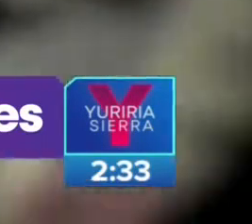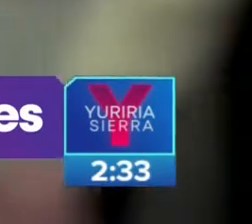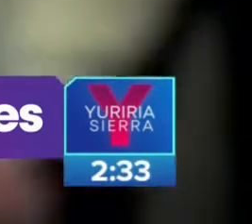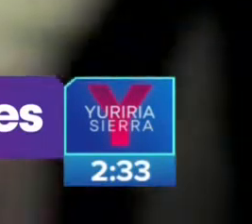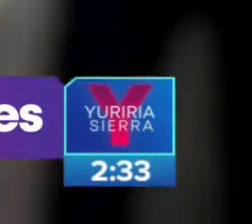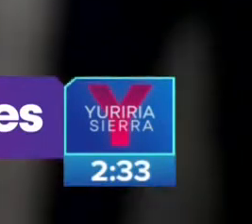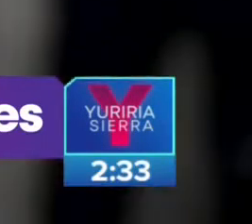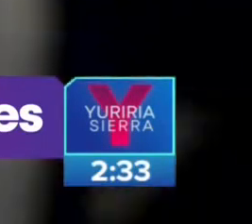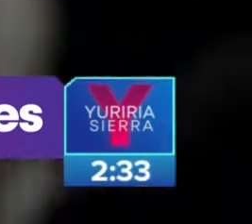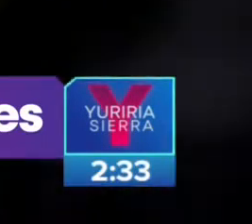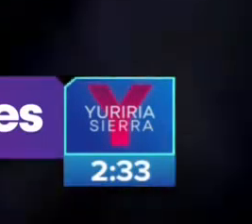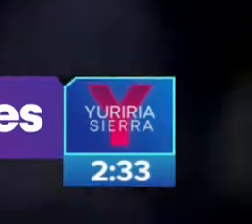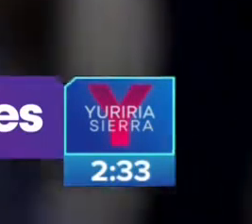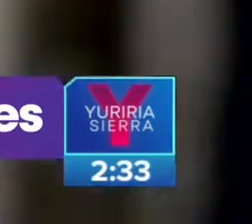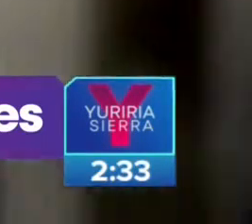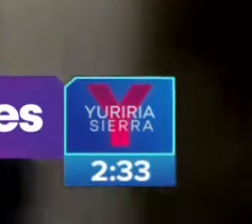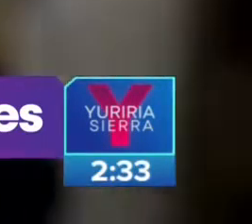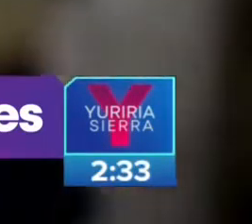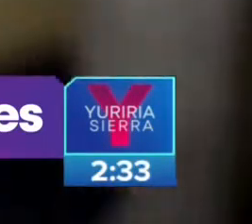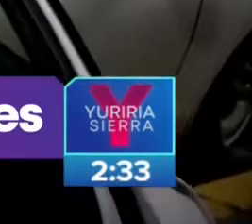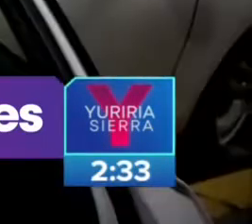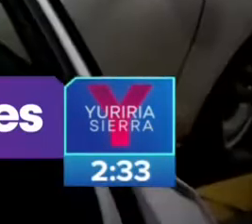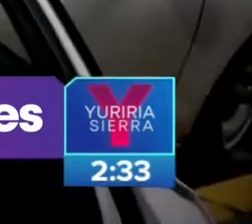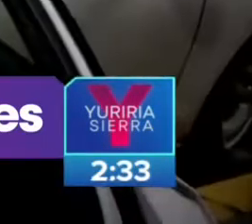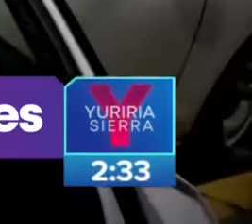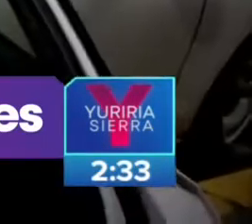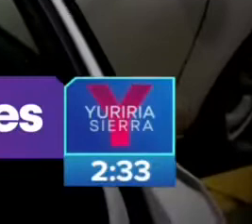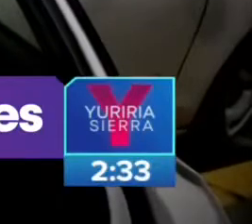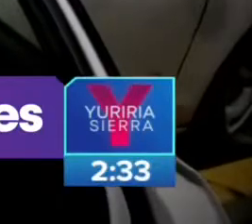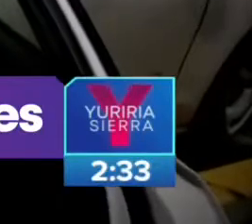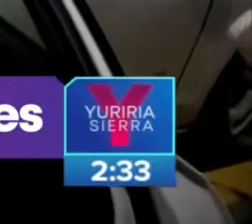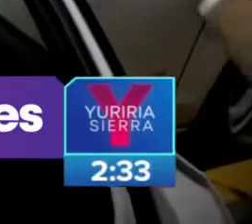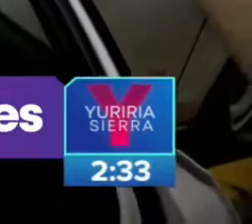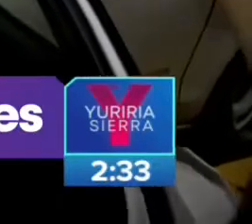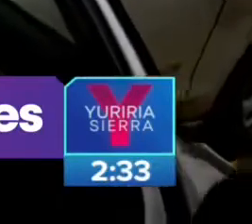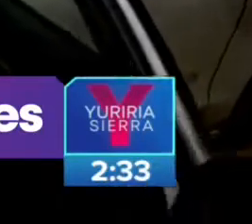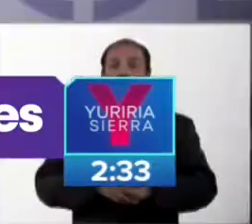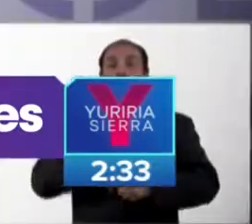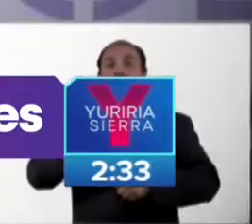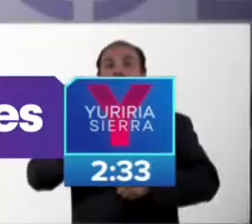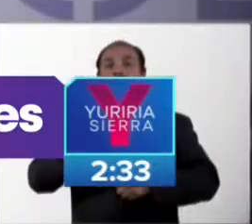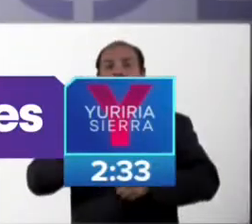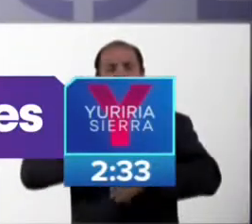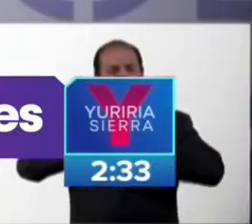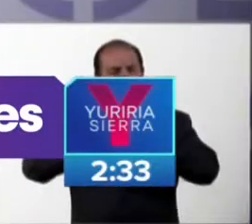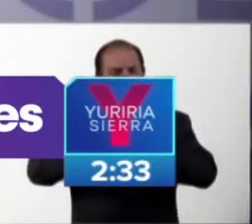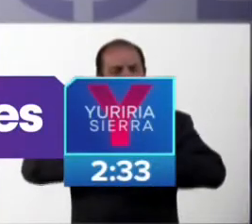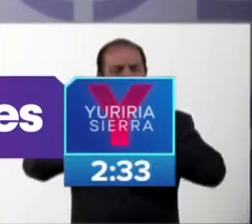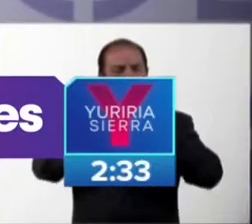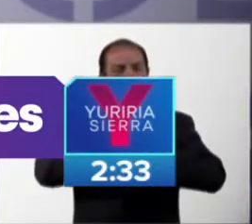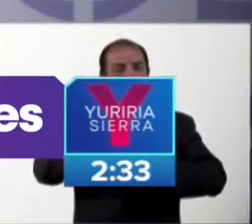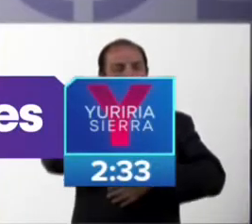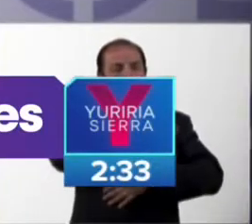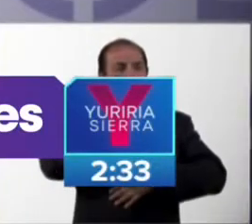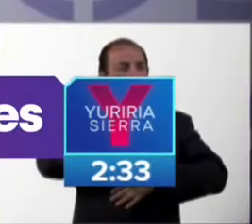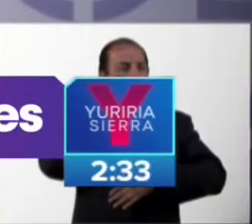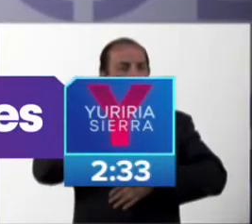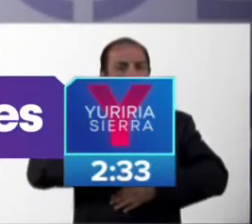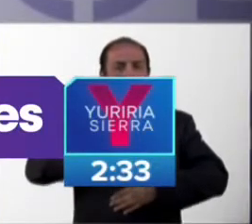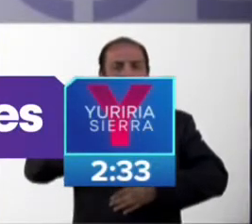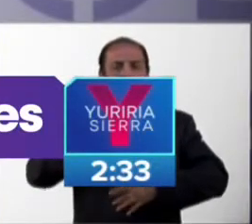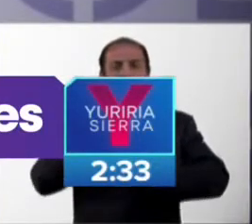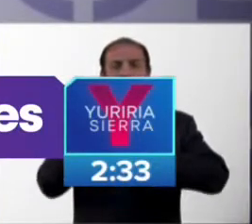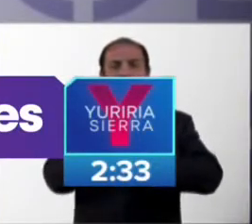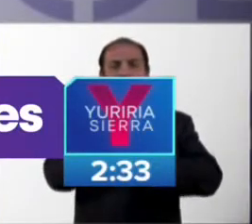mujeres. Expresó que ha sido una serie de acciones muy concretas que se han ido incrementando a raíz de la experiencia que han ido obteniendo. Comentó que